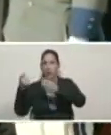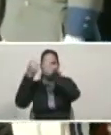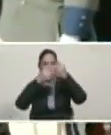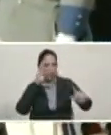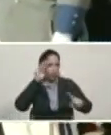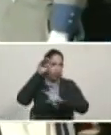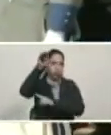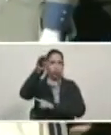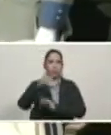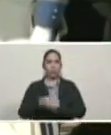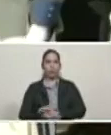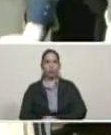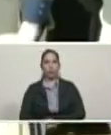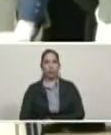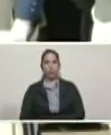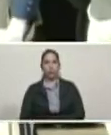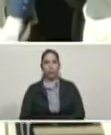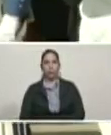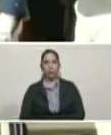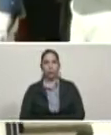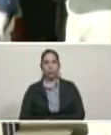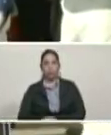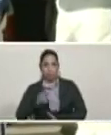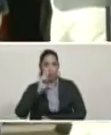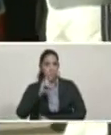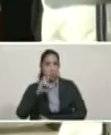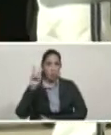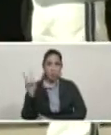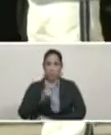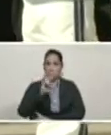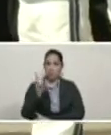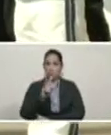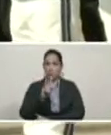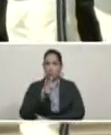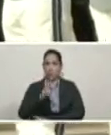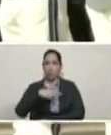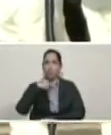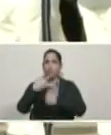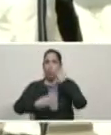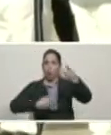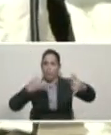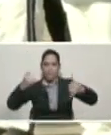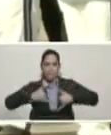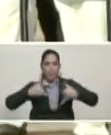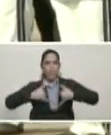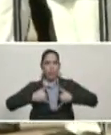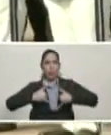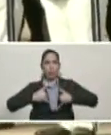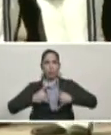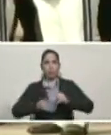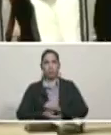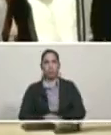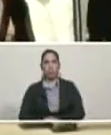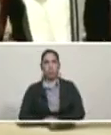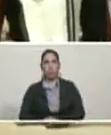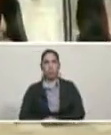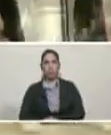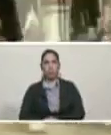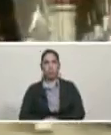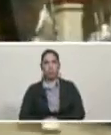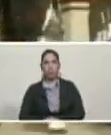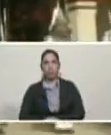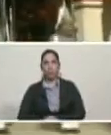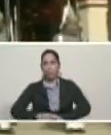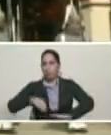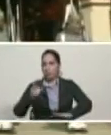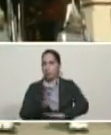futuro, puso a Venezuela con voz propia en el mundo, en el concierto de las